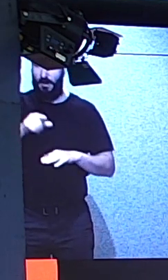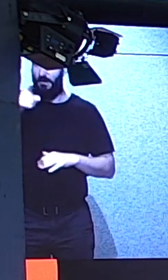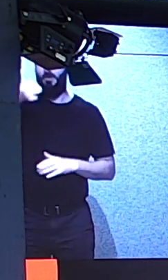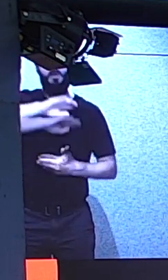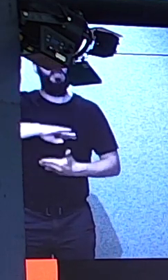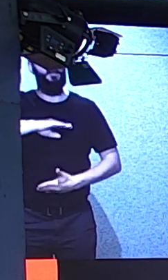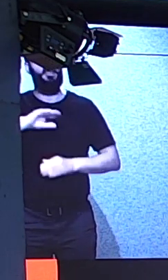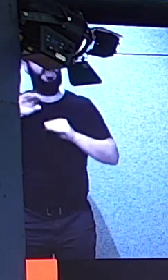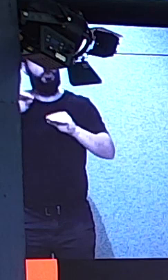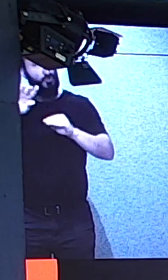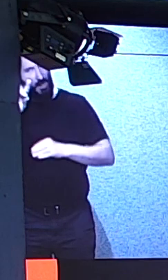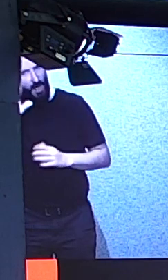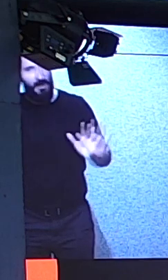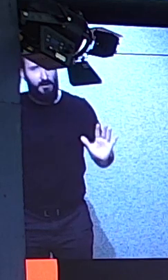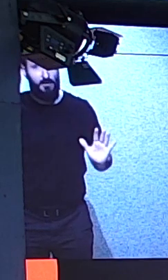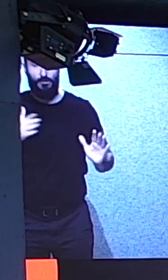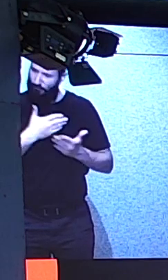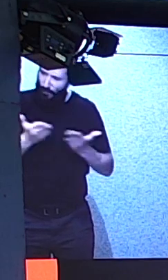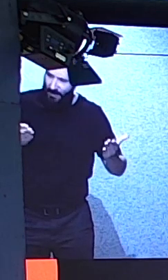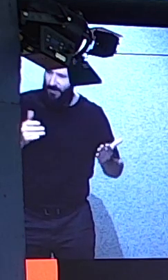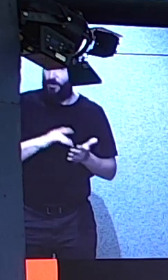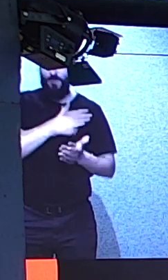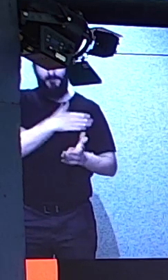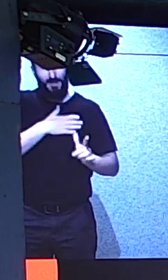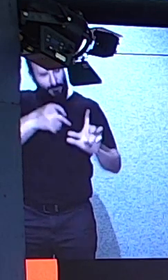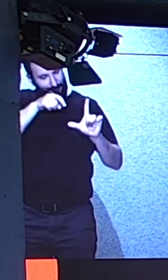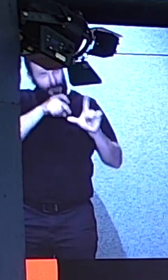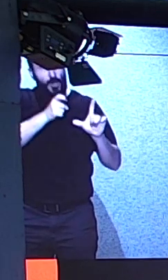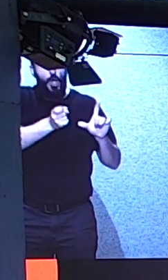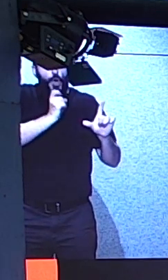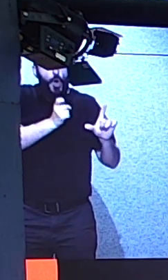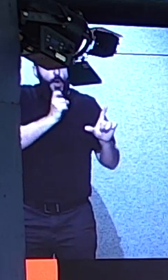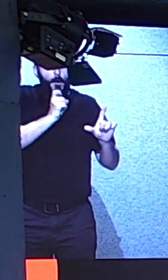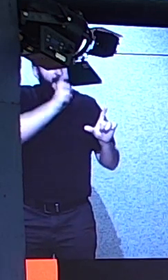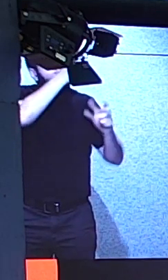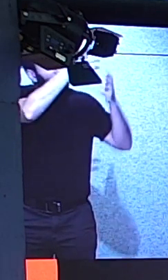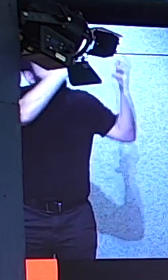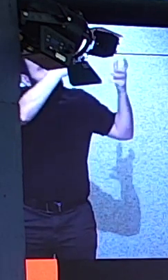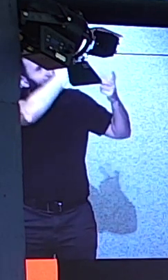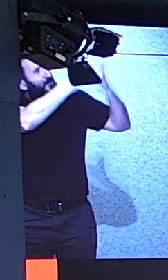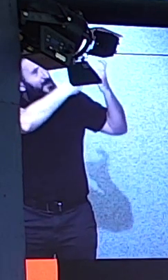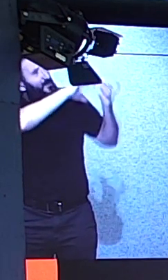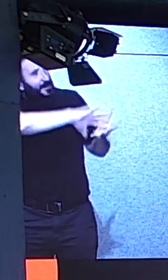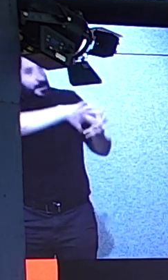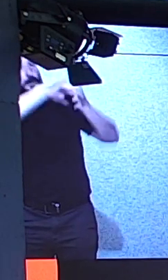revés. Es yo quiero contar algo complejo. Y como quiero contar algo complejo, tengo que hacerlo simple, tengo que hacerlo claro.